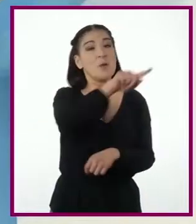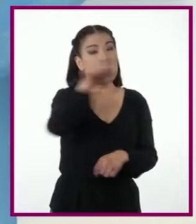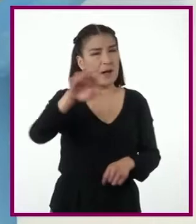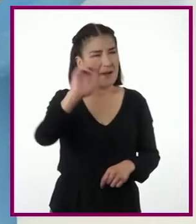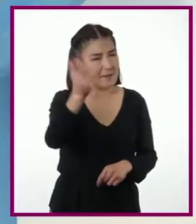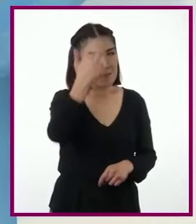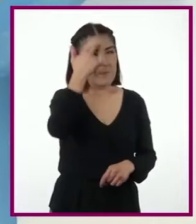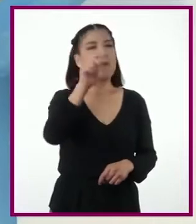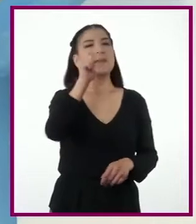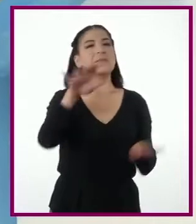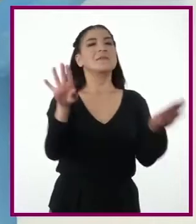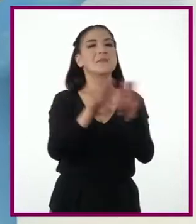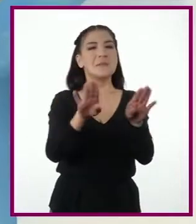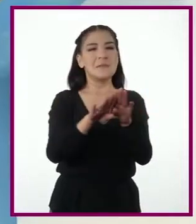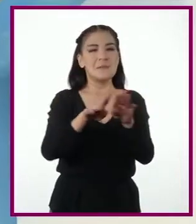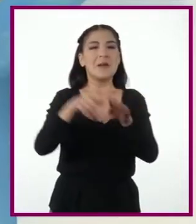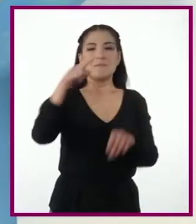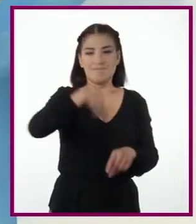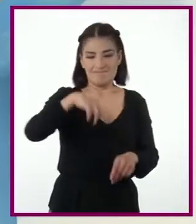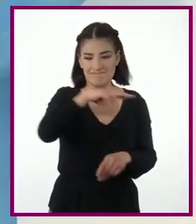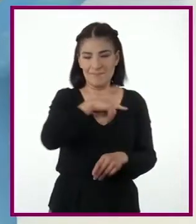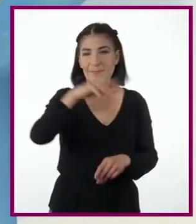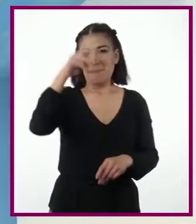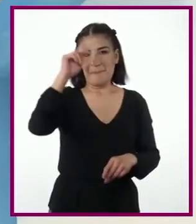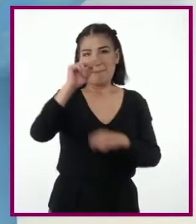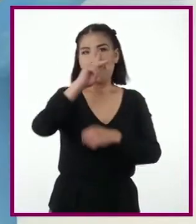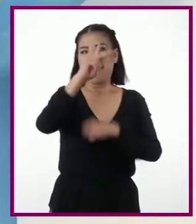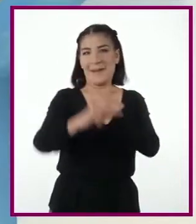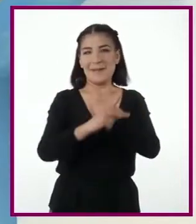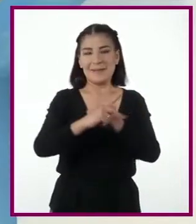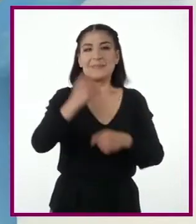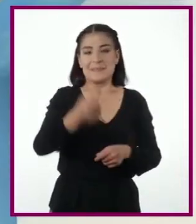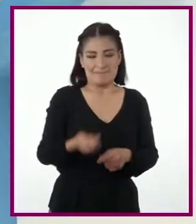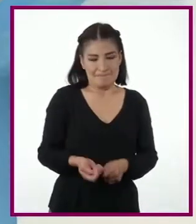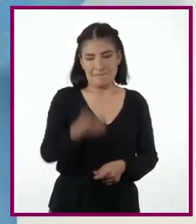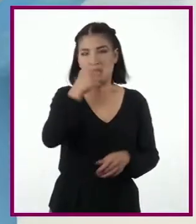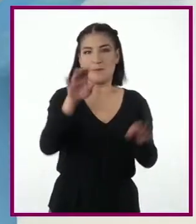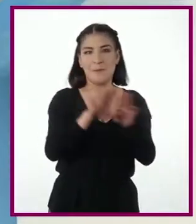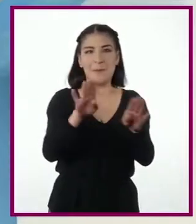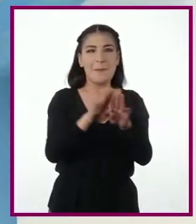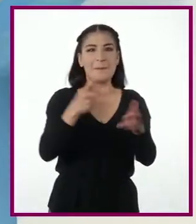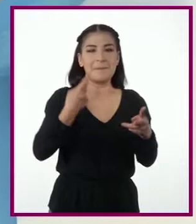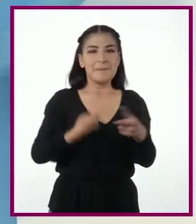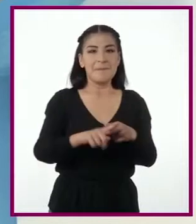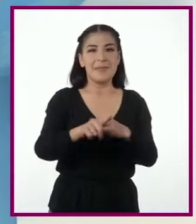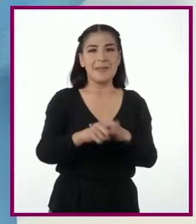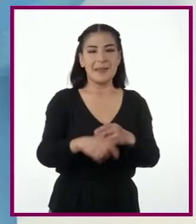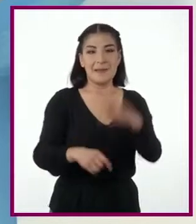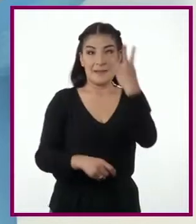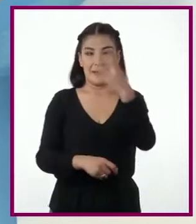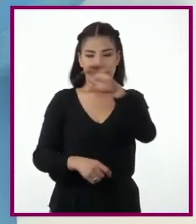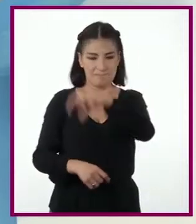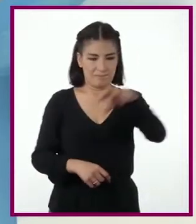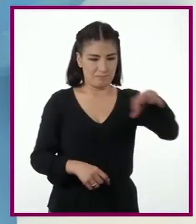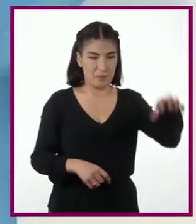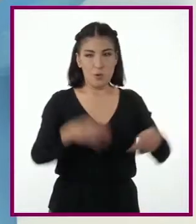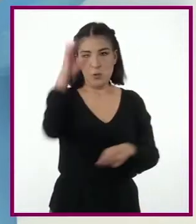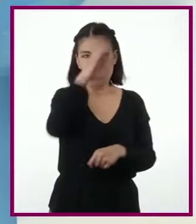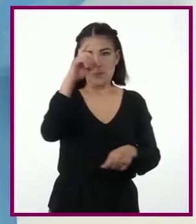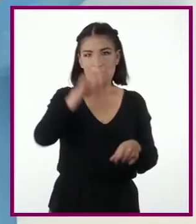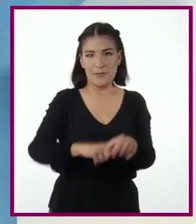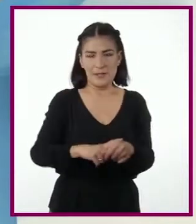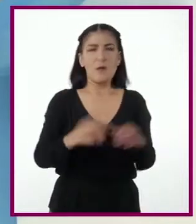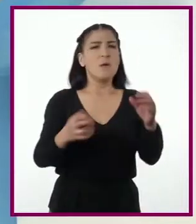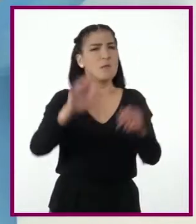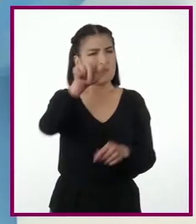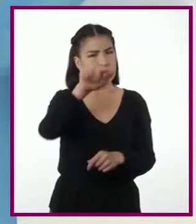es un periodo de la historia de nuestro país que inicia con los primeros asentamientos en las tres superáreas culturales.